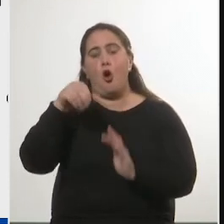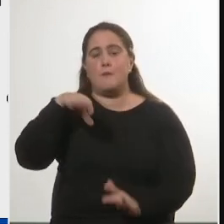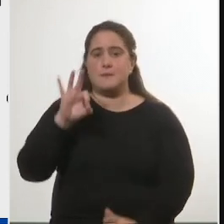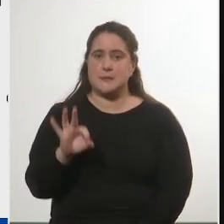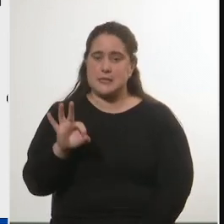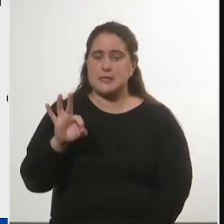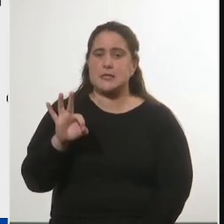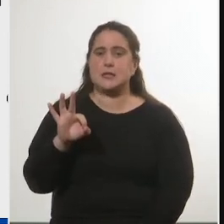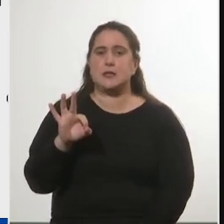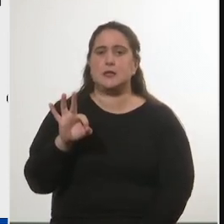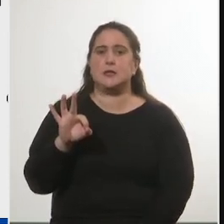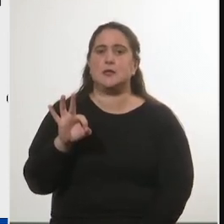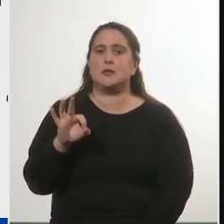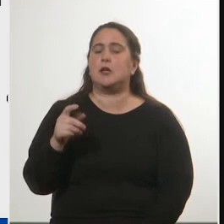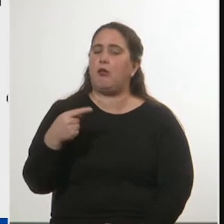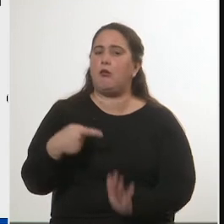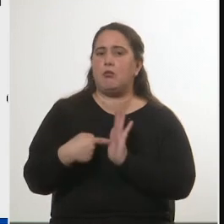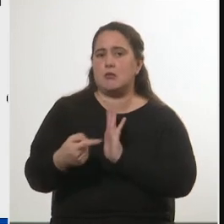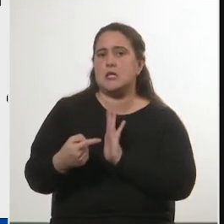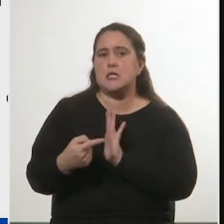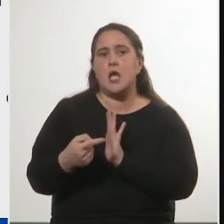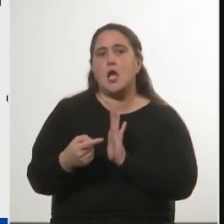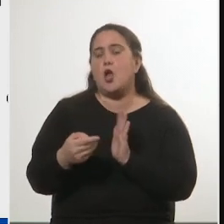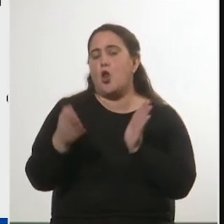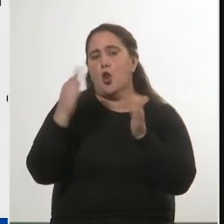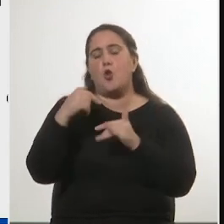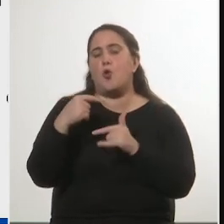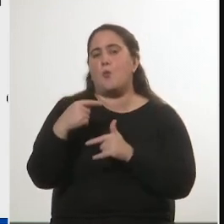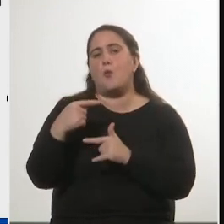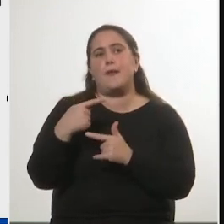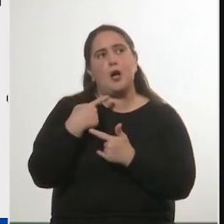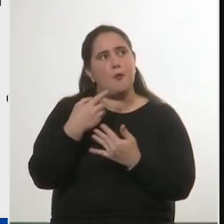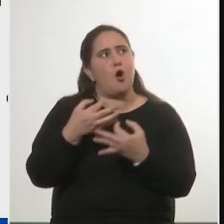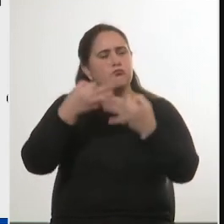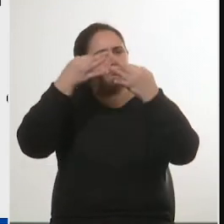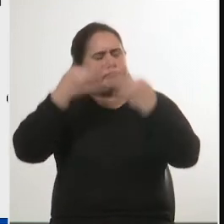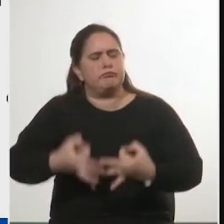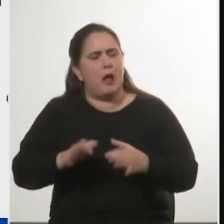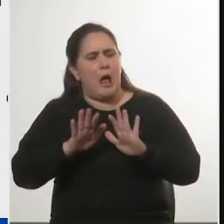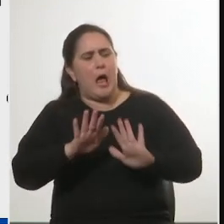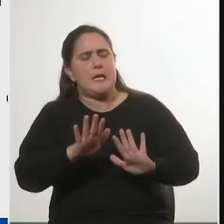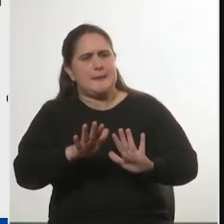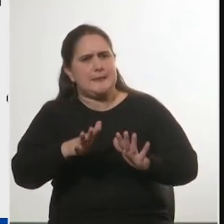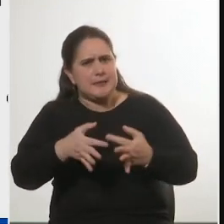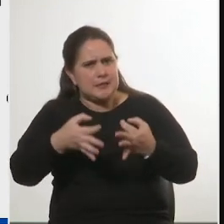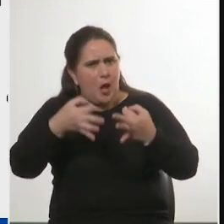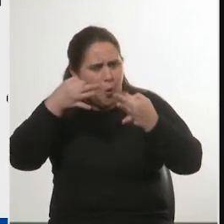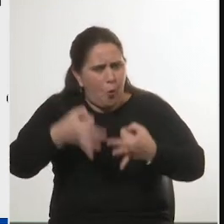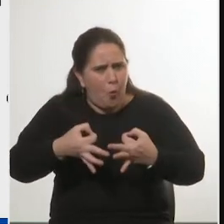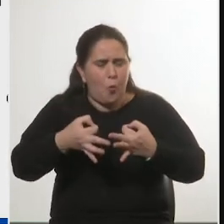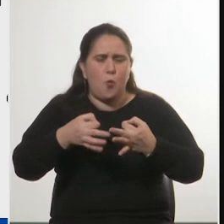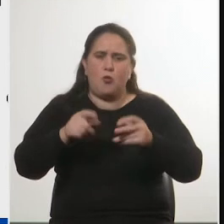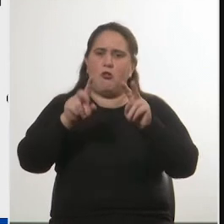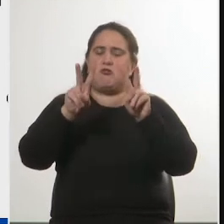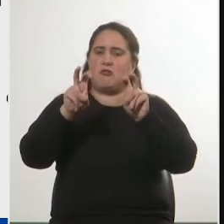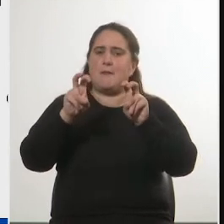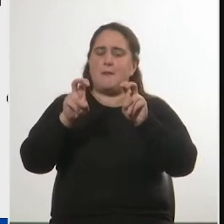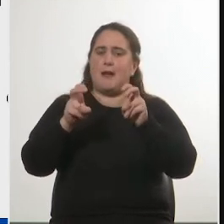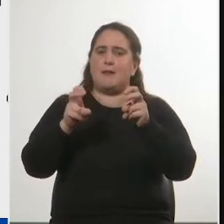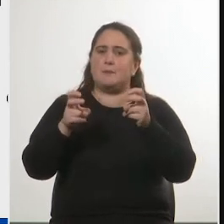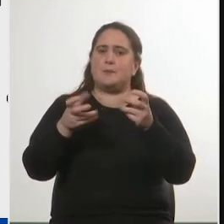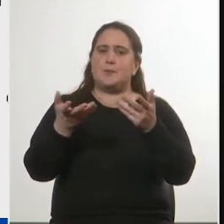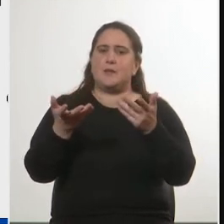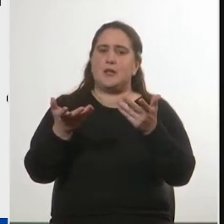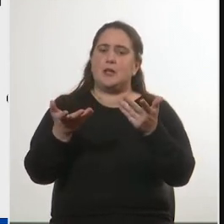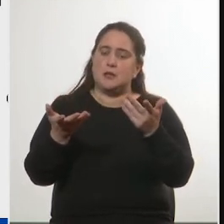Organización Mundial de la Salud establece que no es posible plantear conclusiones definitivas con respecto a la